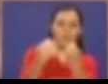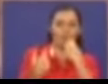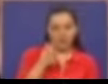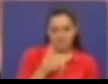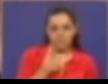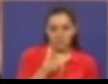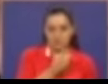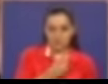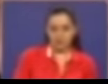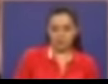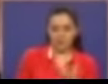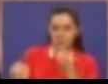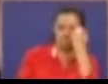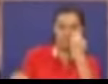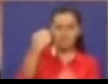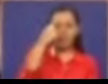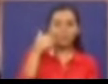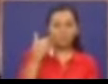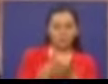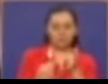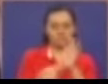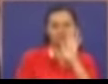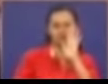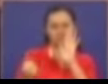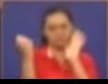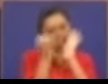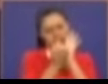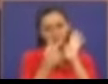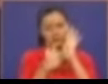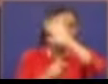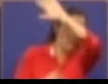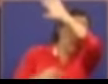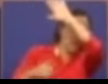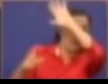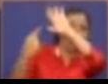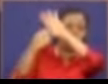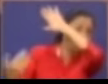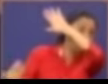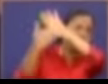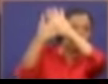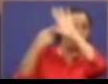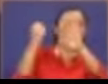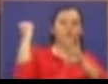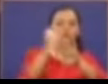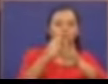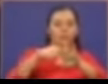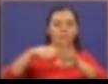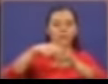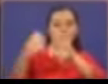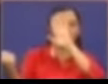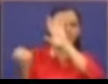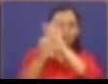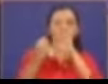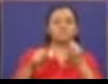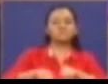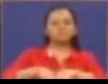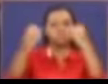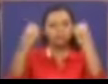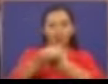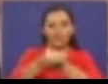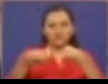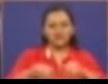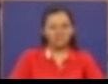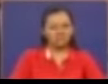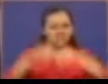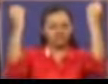FEWE. Muestra de eso es que me intentaron apuñalar. Por lo tanto, se destruyeron las oficinas de la FEWE,